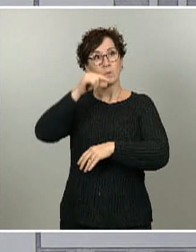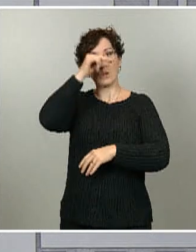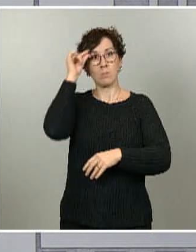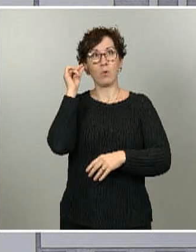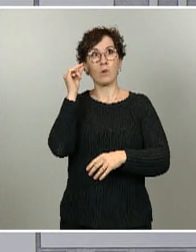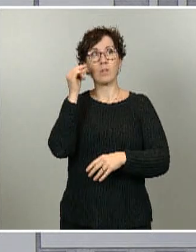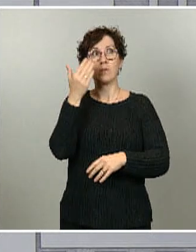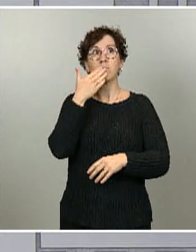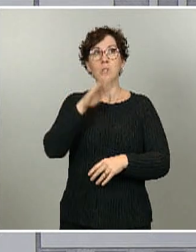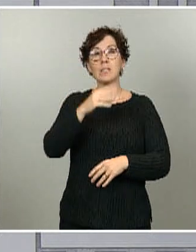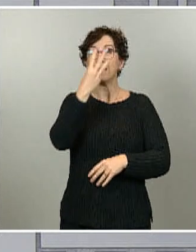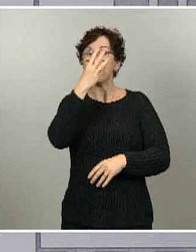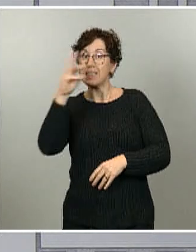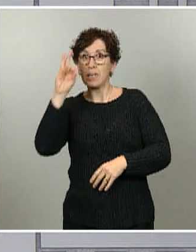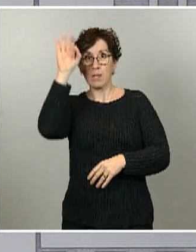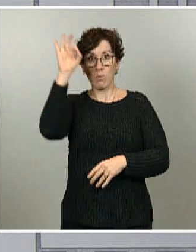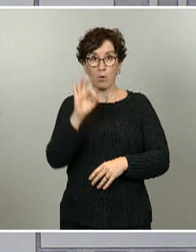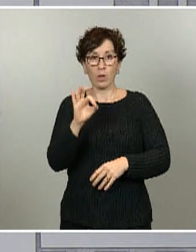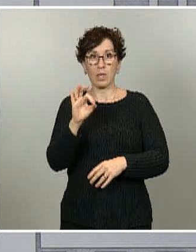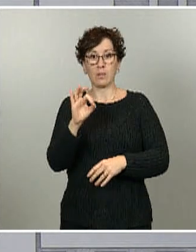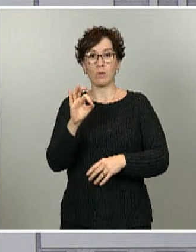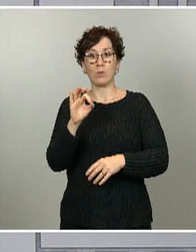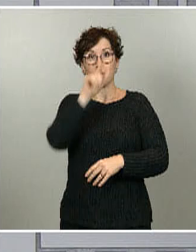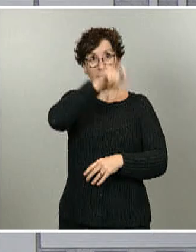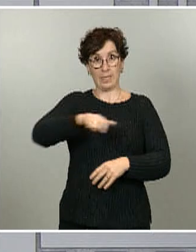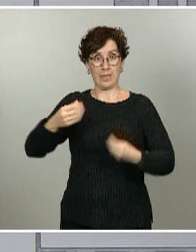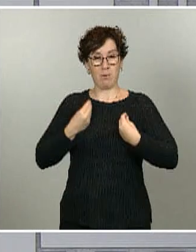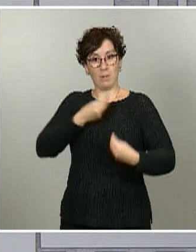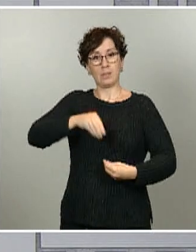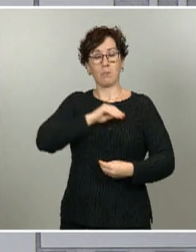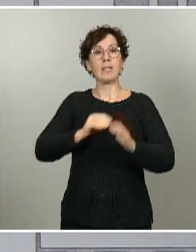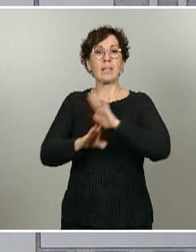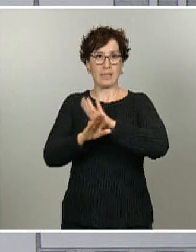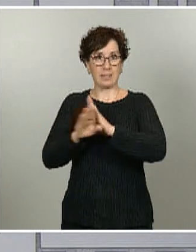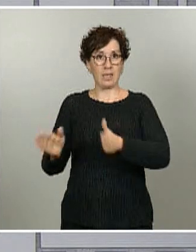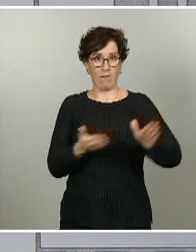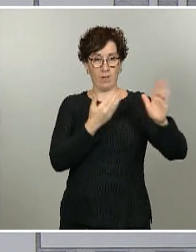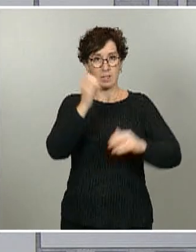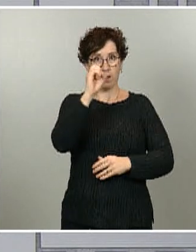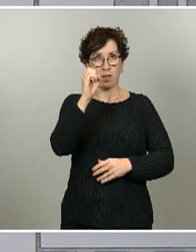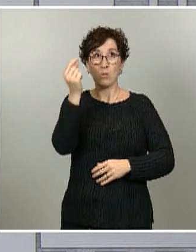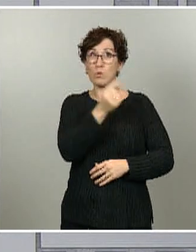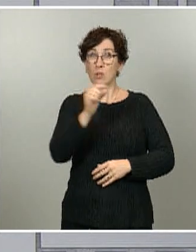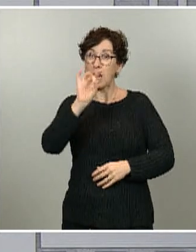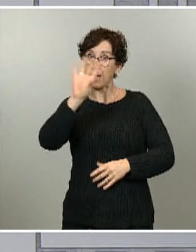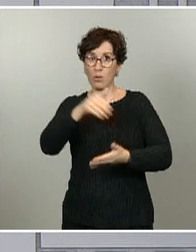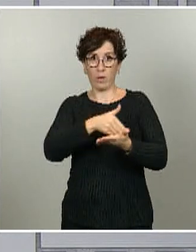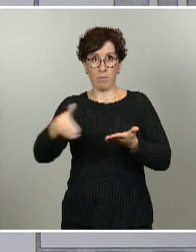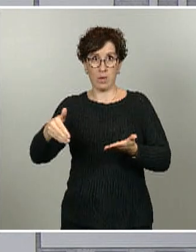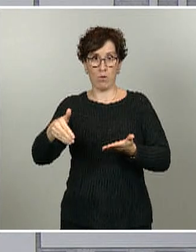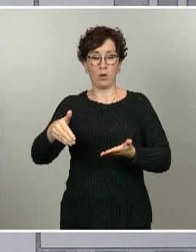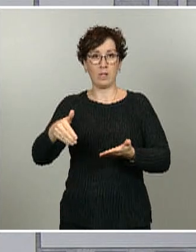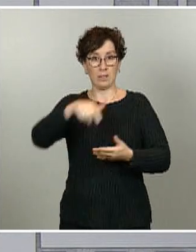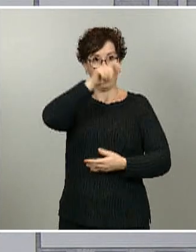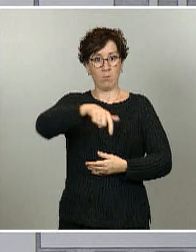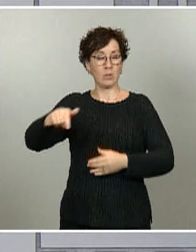población española sigue permaneciendo en fase 0. Esto, en términos de población, son 14 millones de ciudadanos españoles que siguen permaneciendo en